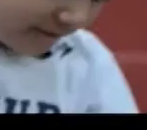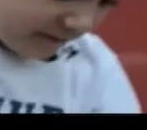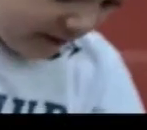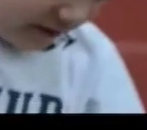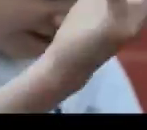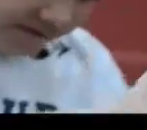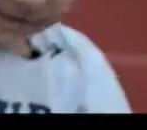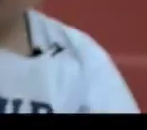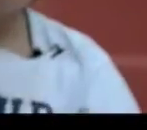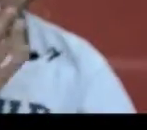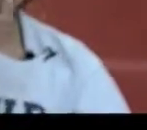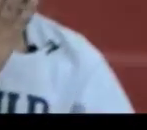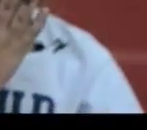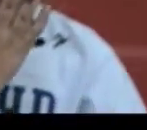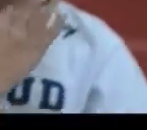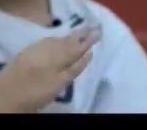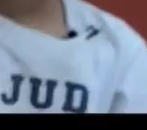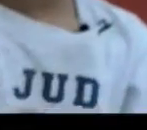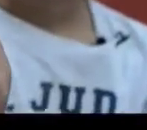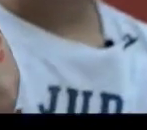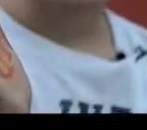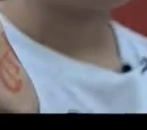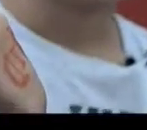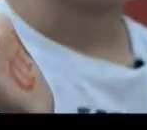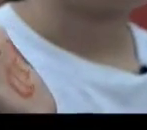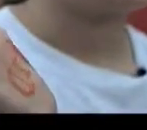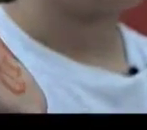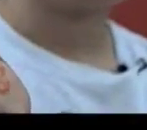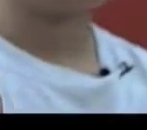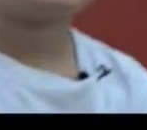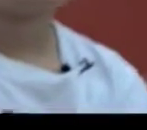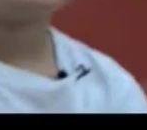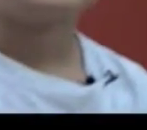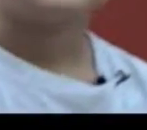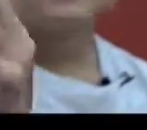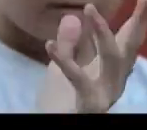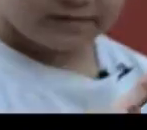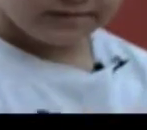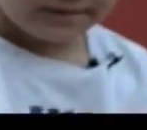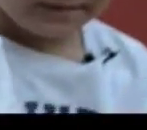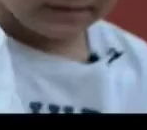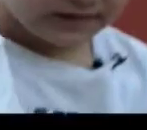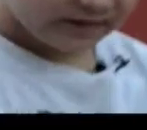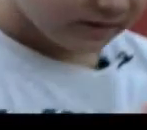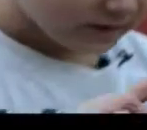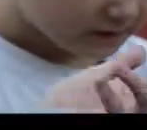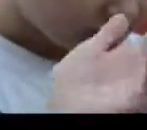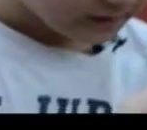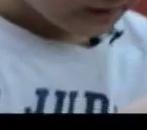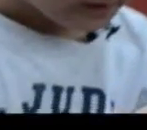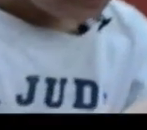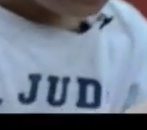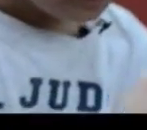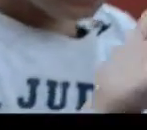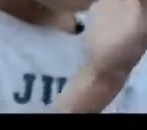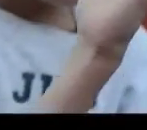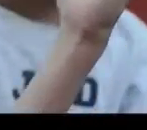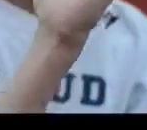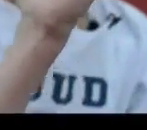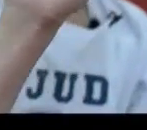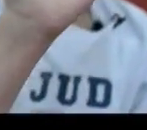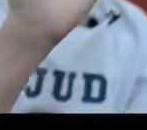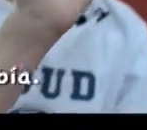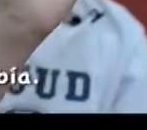Entonces me tuvieron que poner muchos cables y luego no sé qué pasó